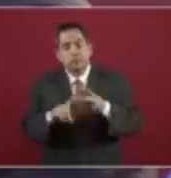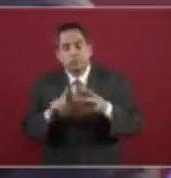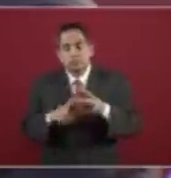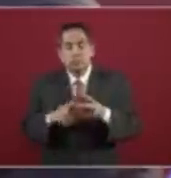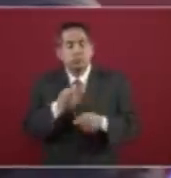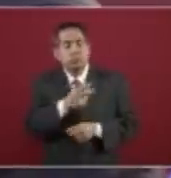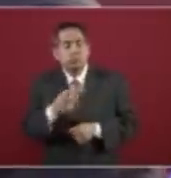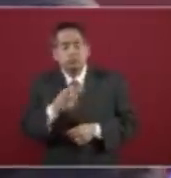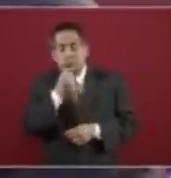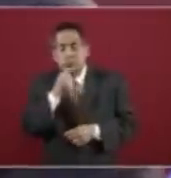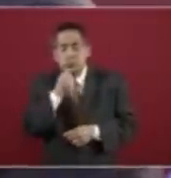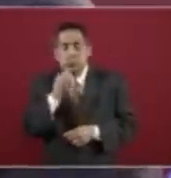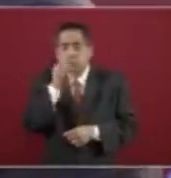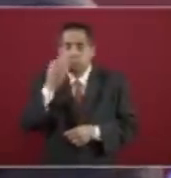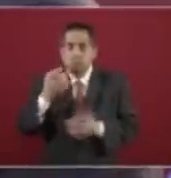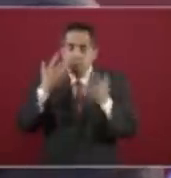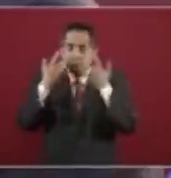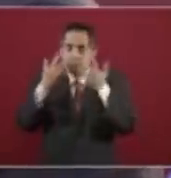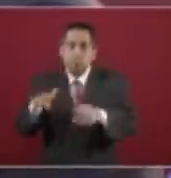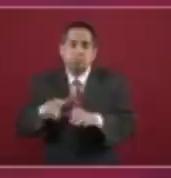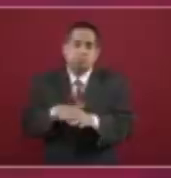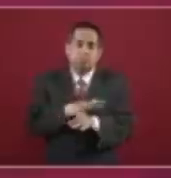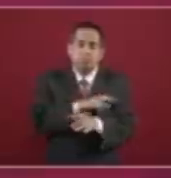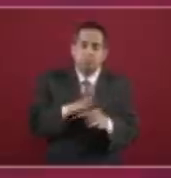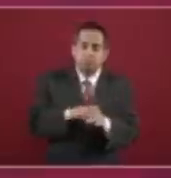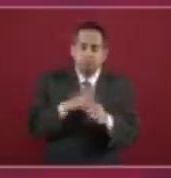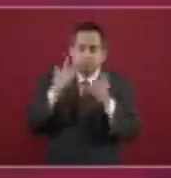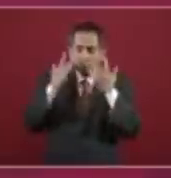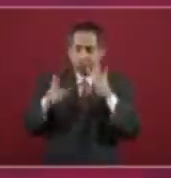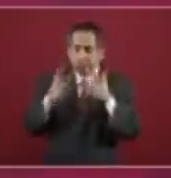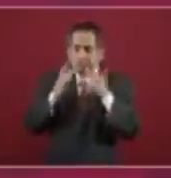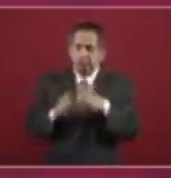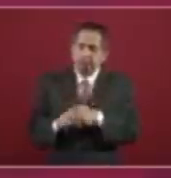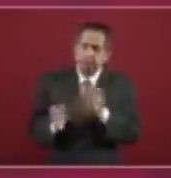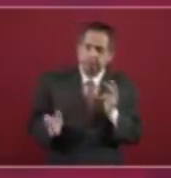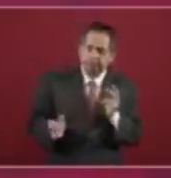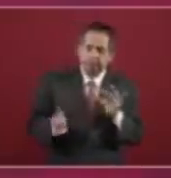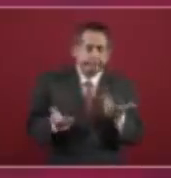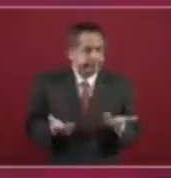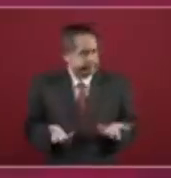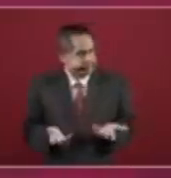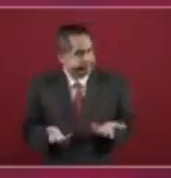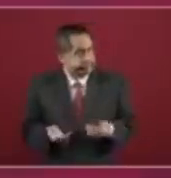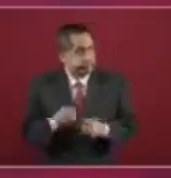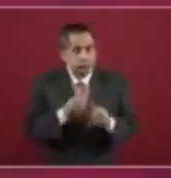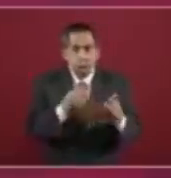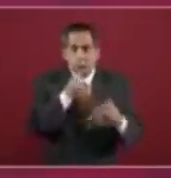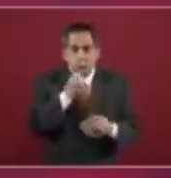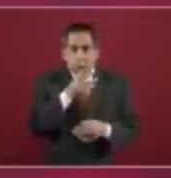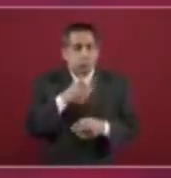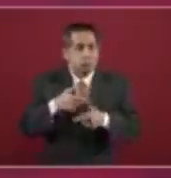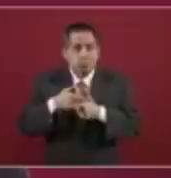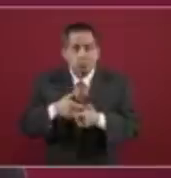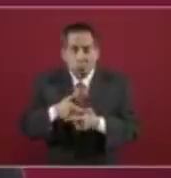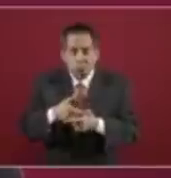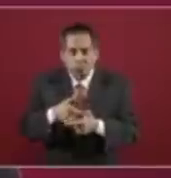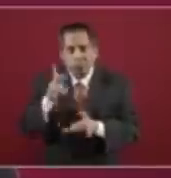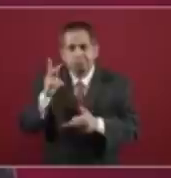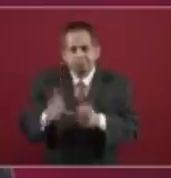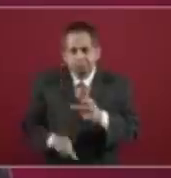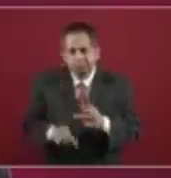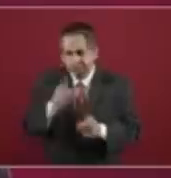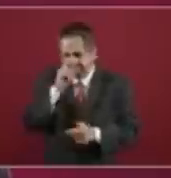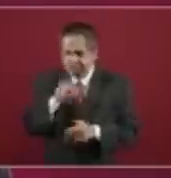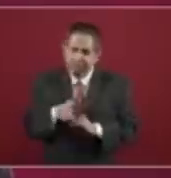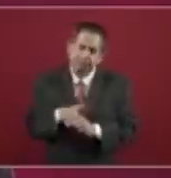deserción escolar. En esas situaciones, muchos niños ya no pueden seguir estudiando.